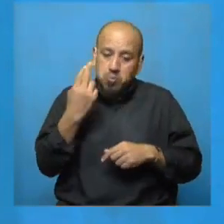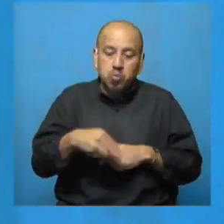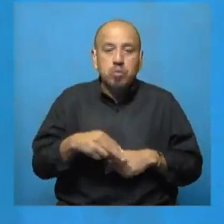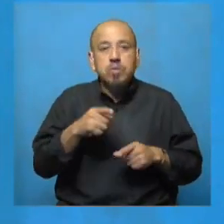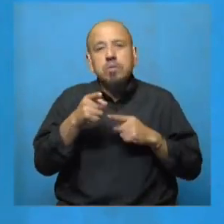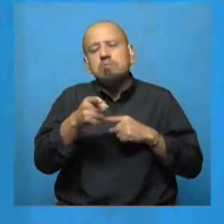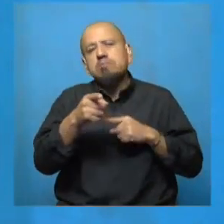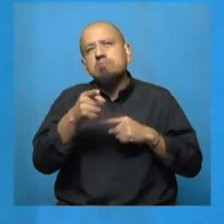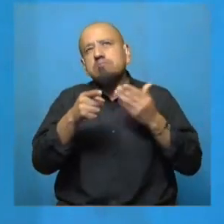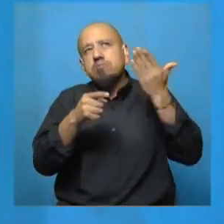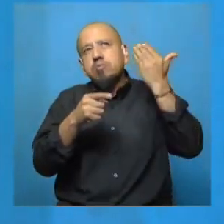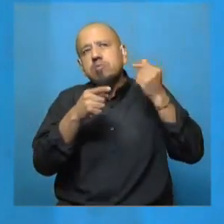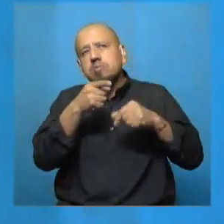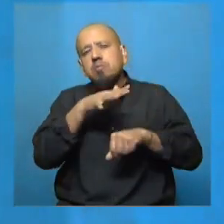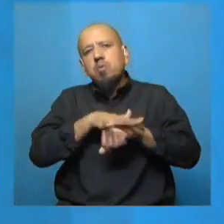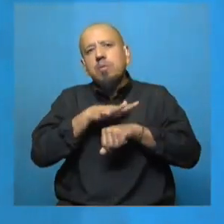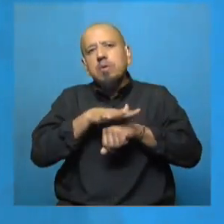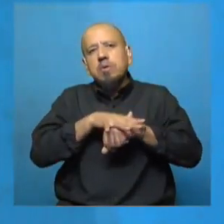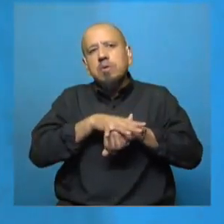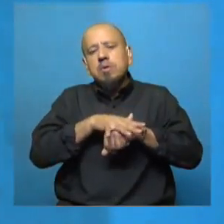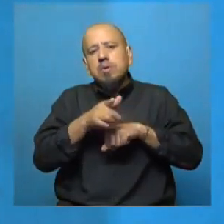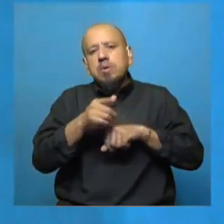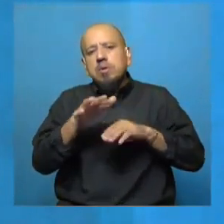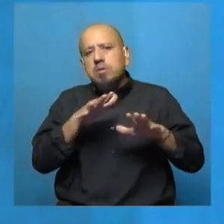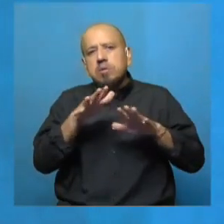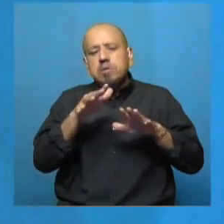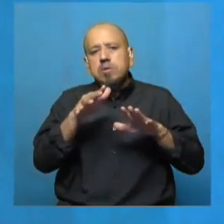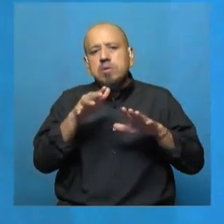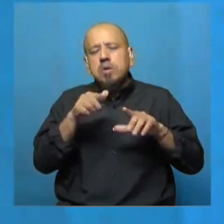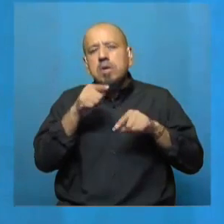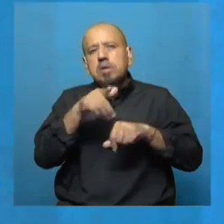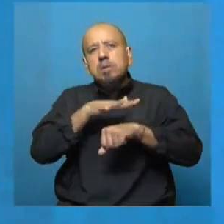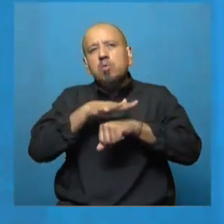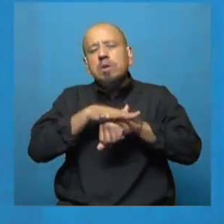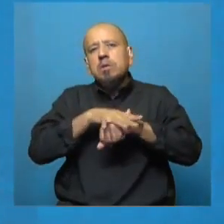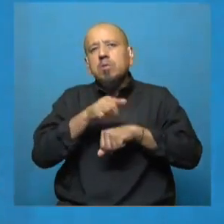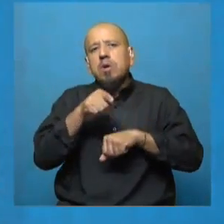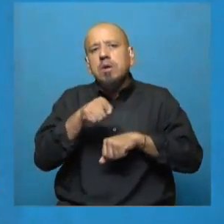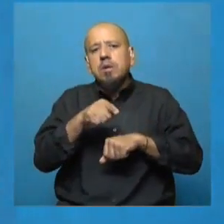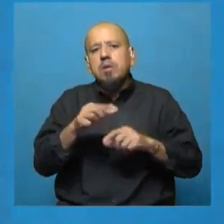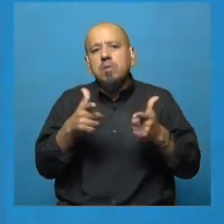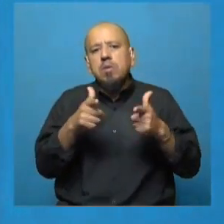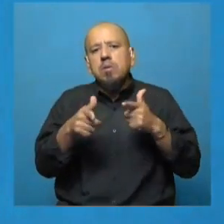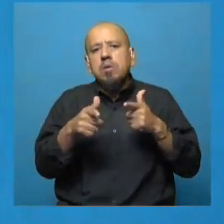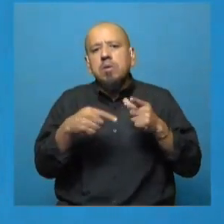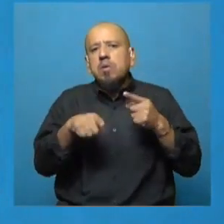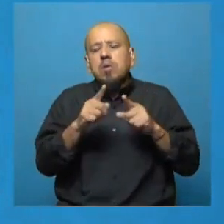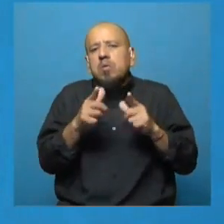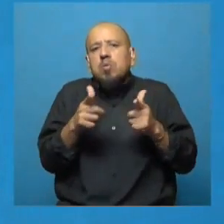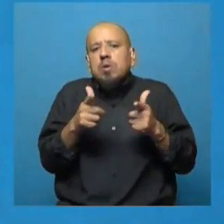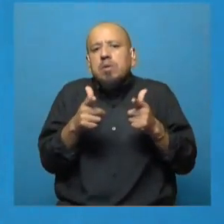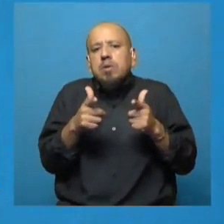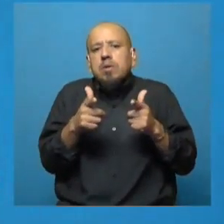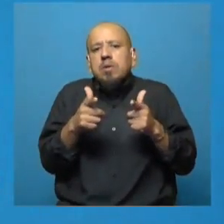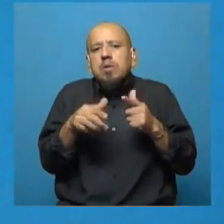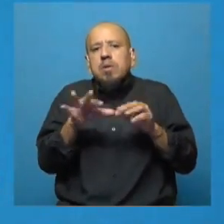este Bueno ya se me notará 49 años tengo ahora en esa época no había ahora cómo se